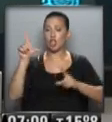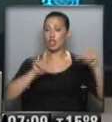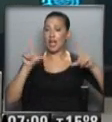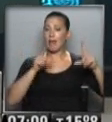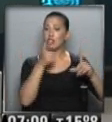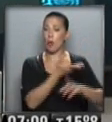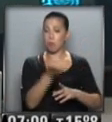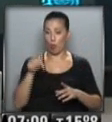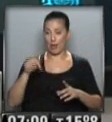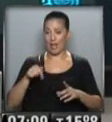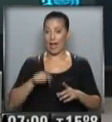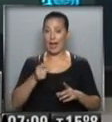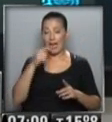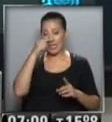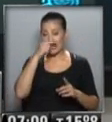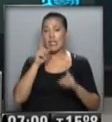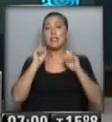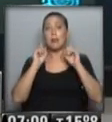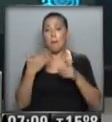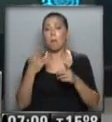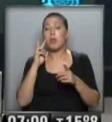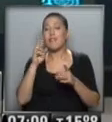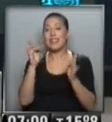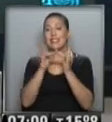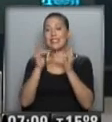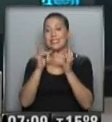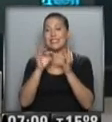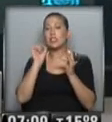televisión pública y también podrá verse a través del sitio web